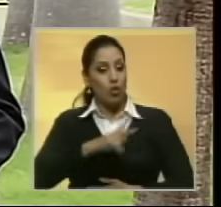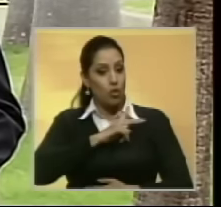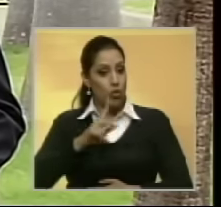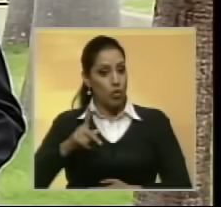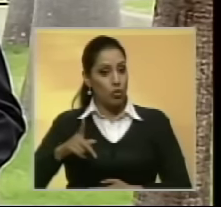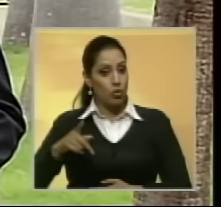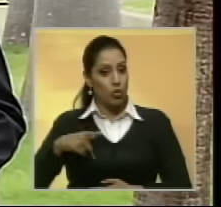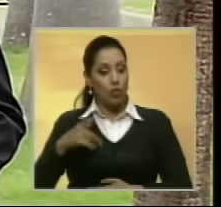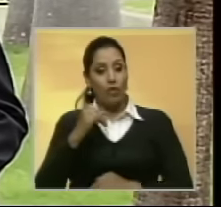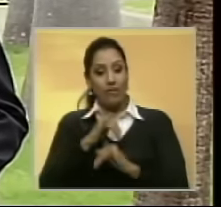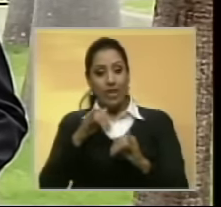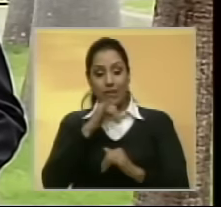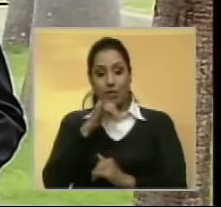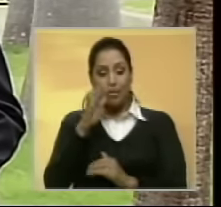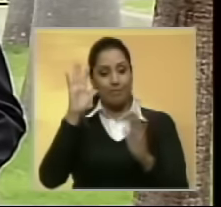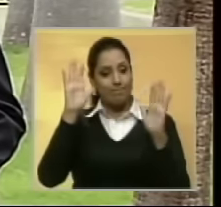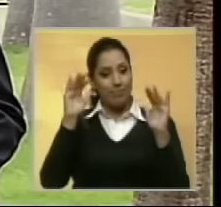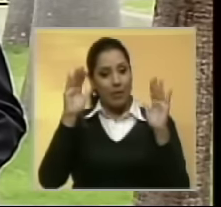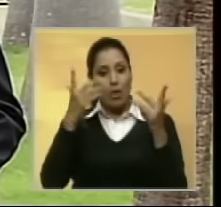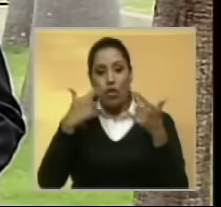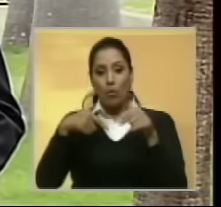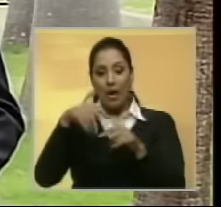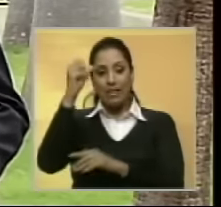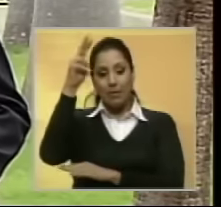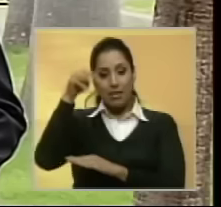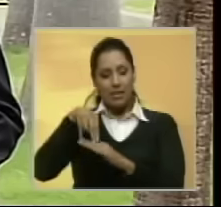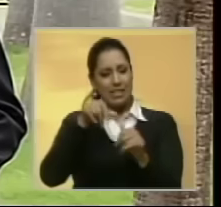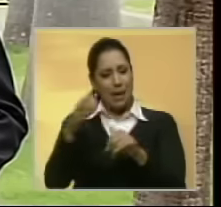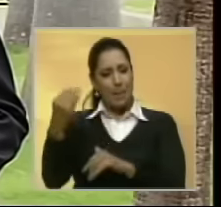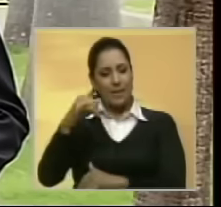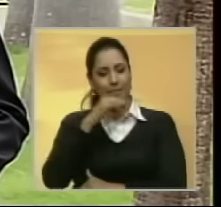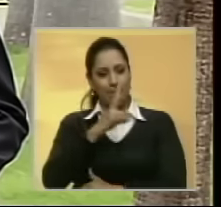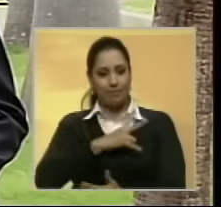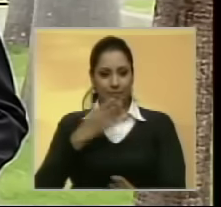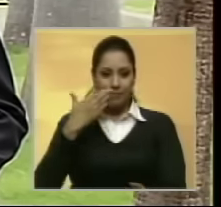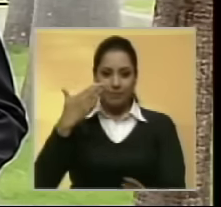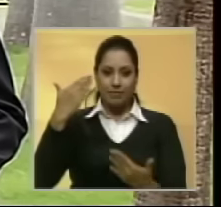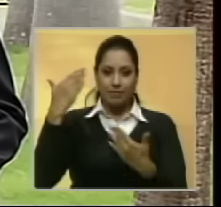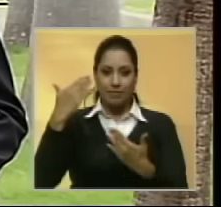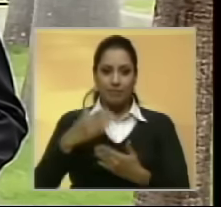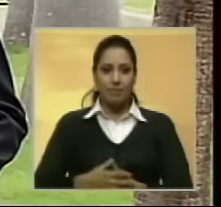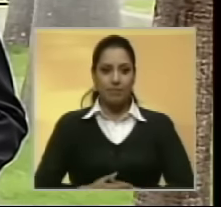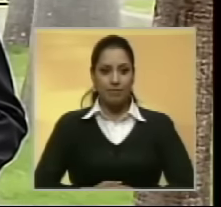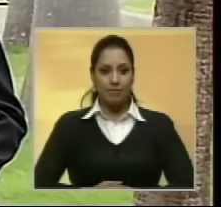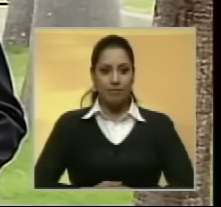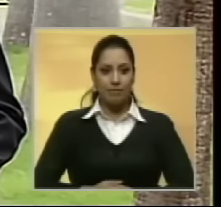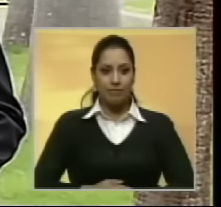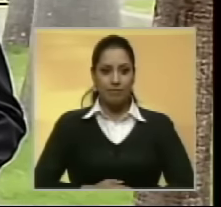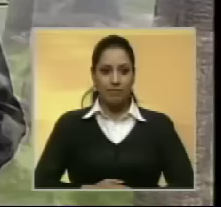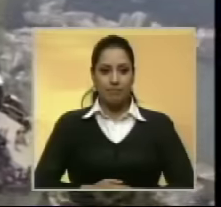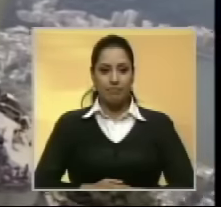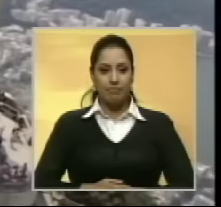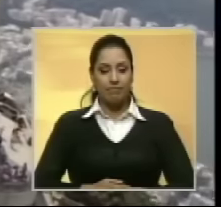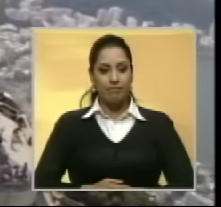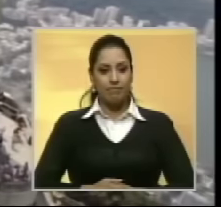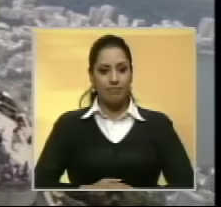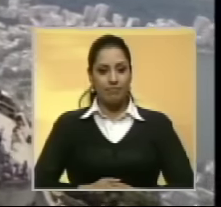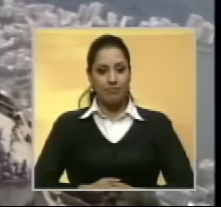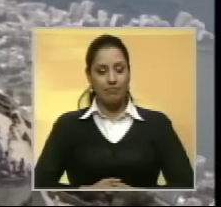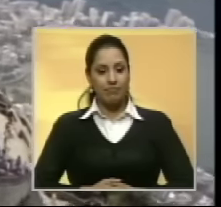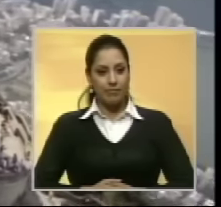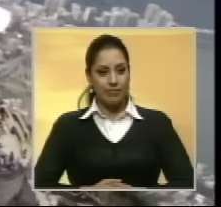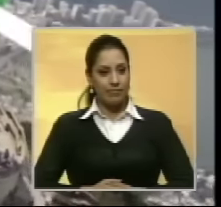Nosotros con esta información nos despedimos desde la Asamblea Nacional. Sigan con más de la emisión meridiana de Noticiero Venevisión.